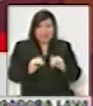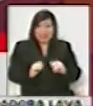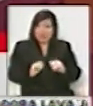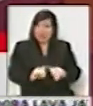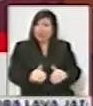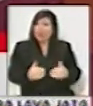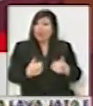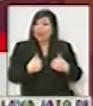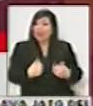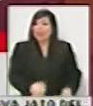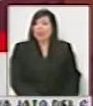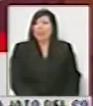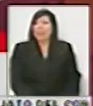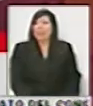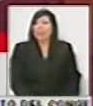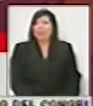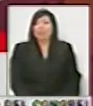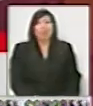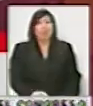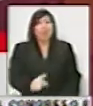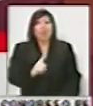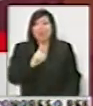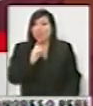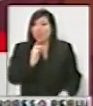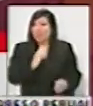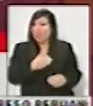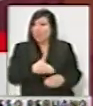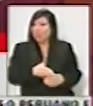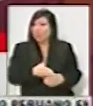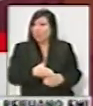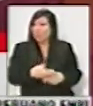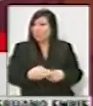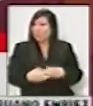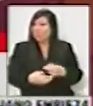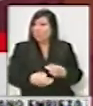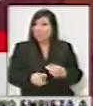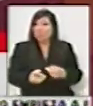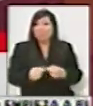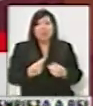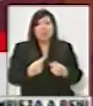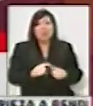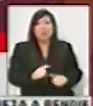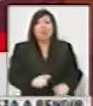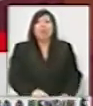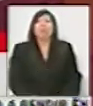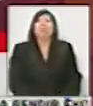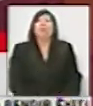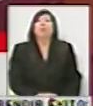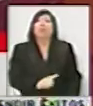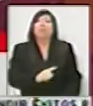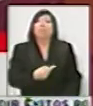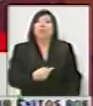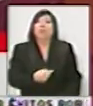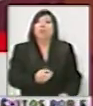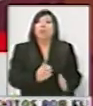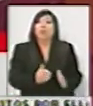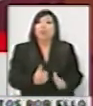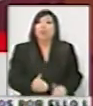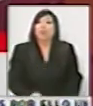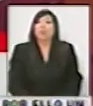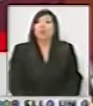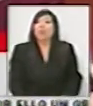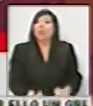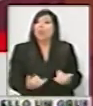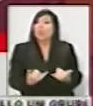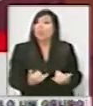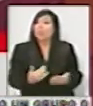representación que tenemos. No estamos entrando realmente a un proceso que nos permita el fortalecimiento de las organizaciones. Y este